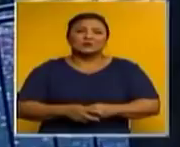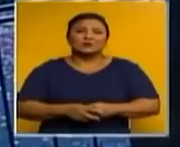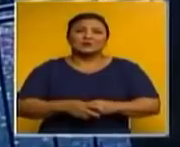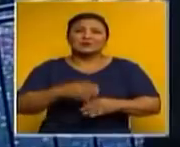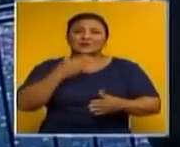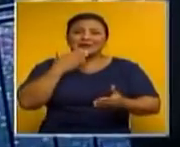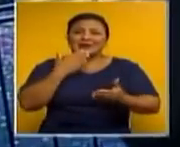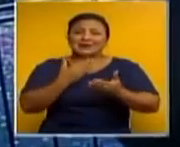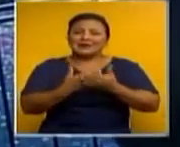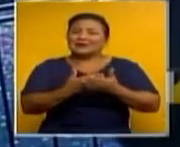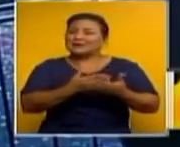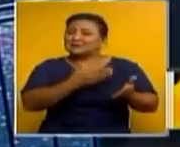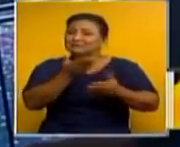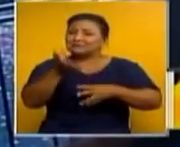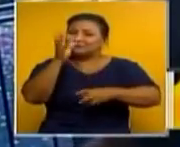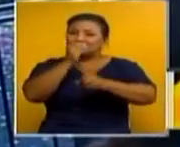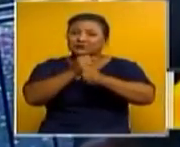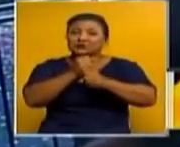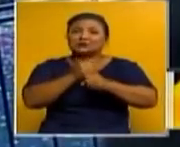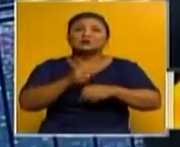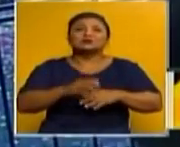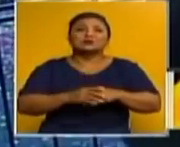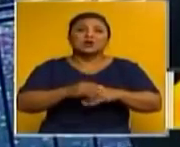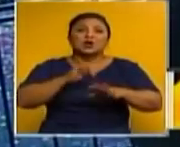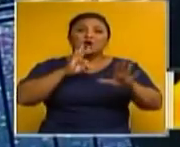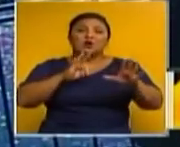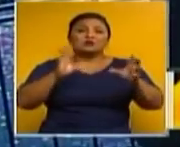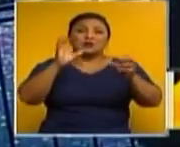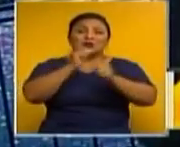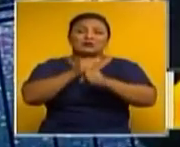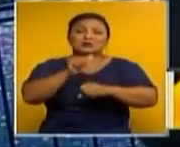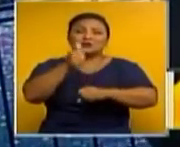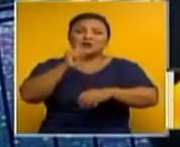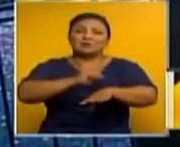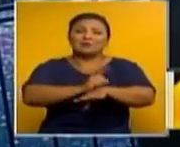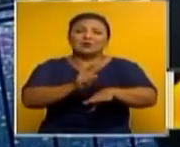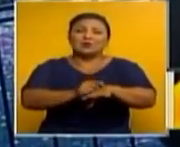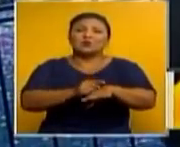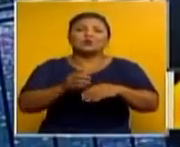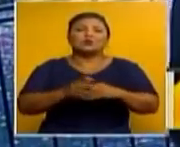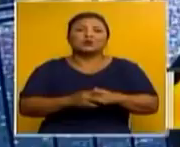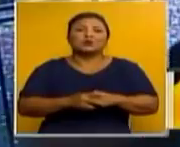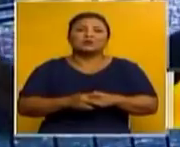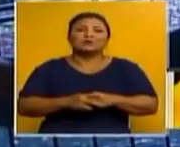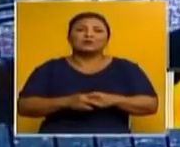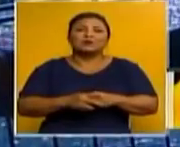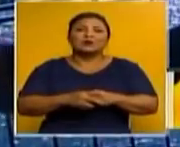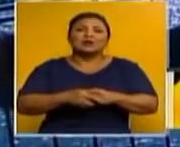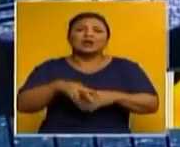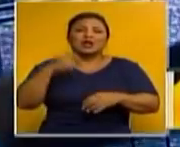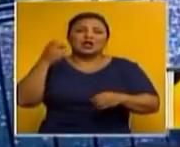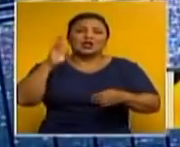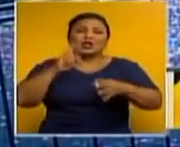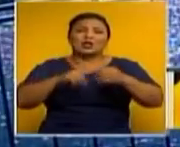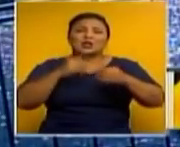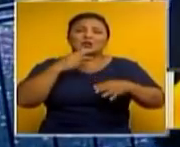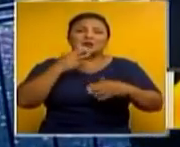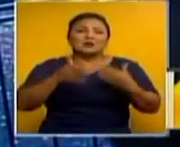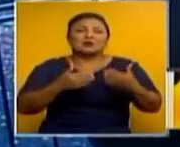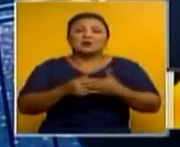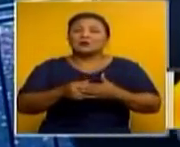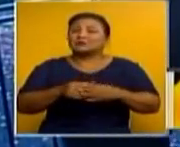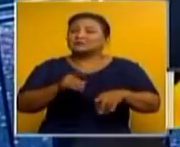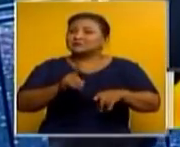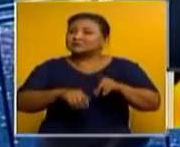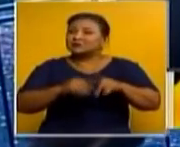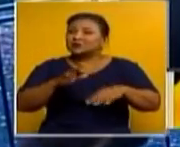Gracias, Romel, amigos televidentes, buenas noches. 8 de la noche con 10 minutos acá en el sector de la capital norte, de la capital cotonera. Justamente, amigos